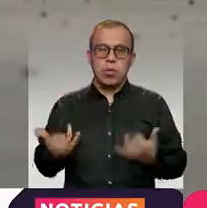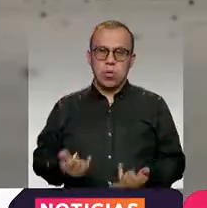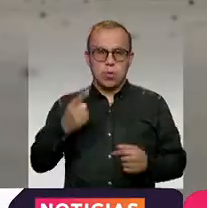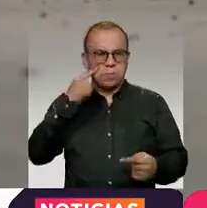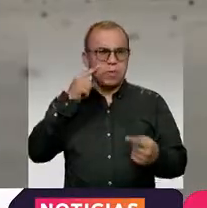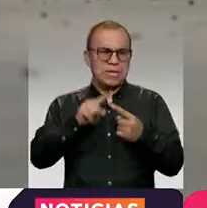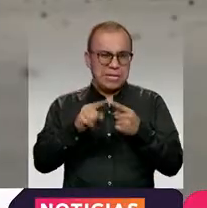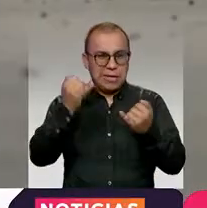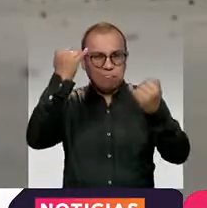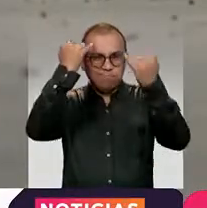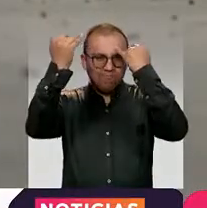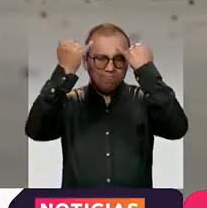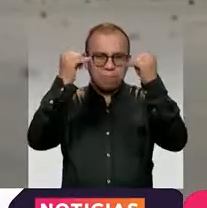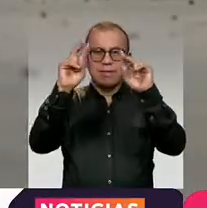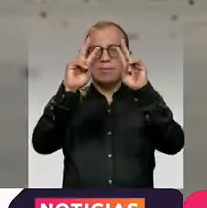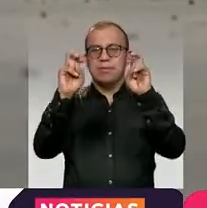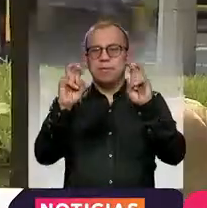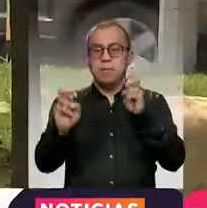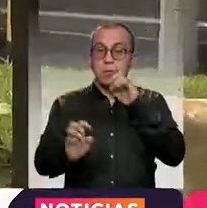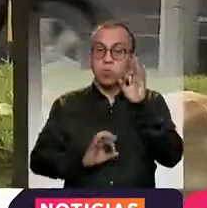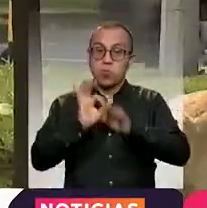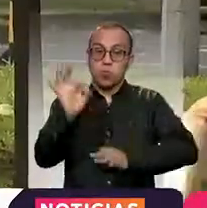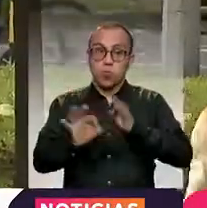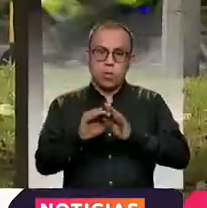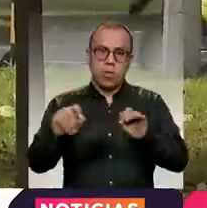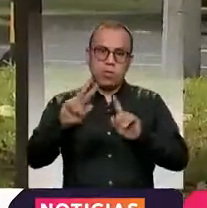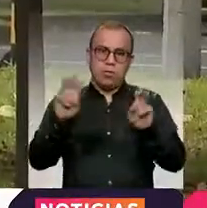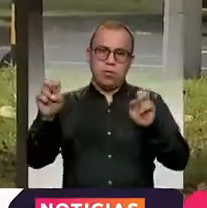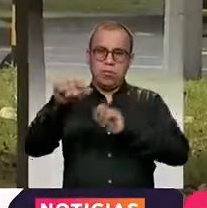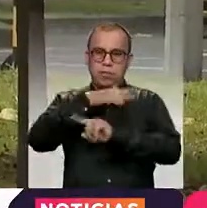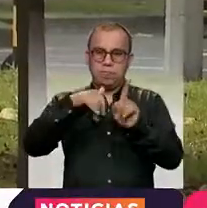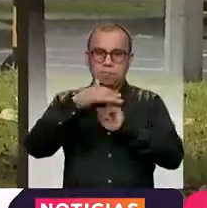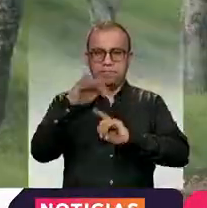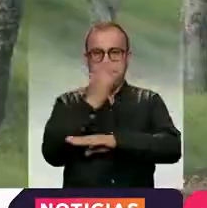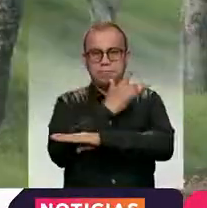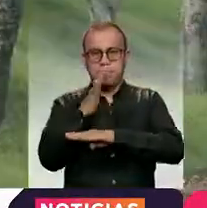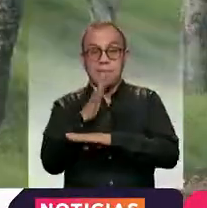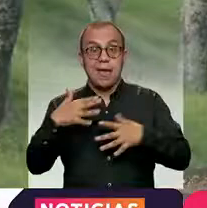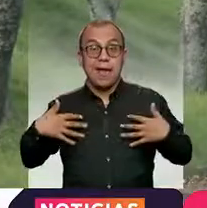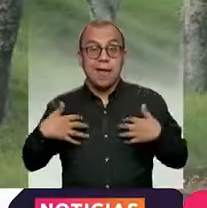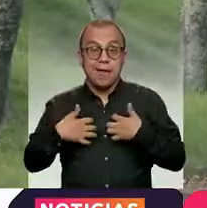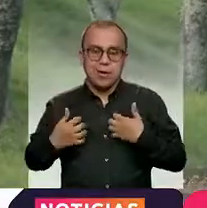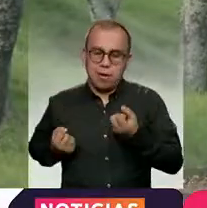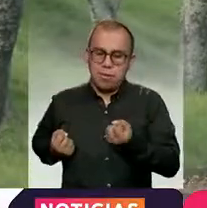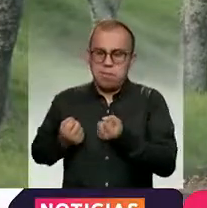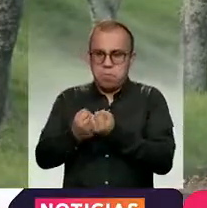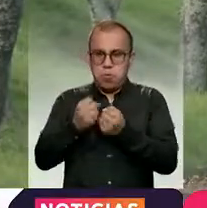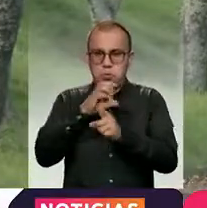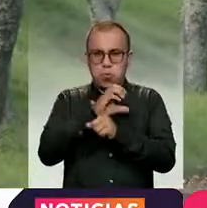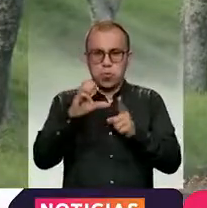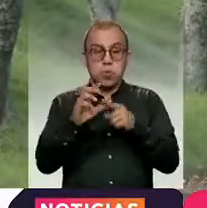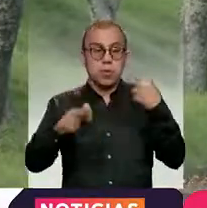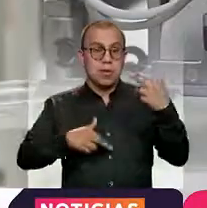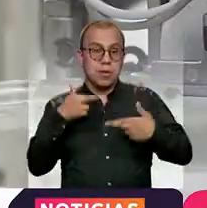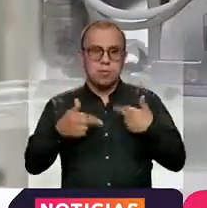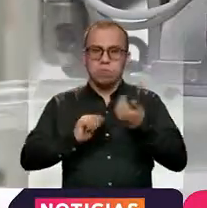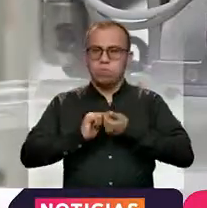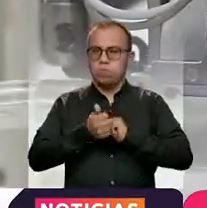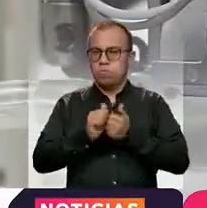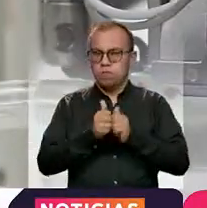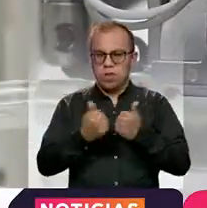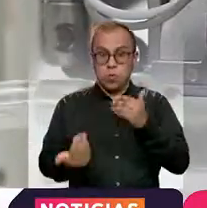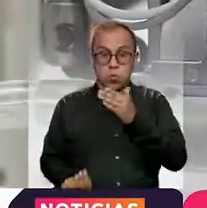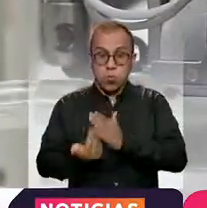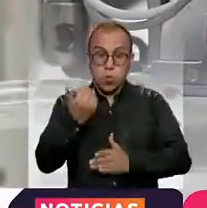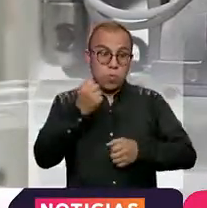ideas fueron enfocadas a temas del cuidado del medio ambiente, protección animal, apoyo a la cultura, recreación y deporte, la